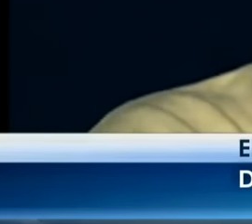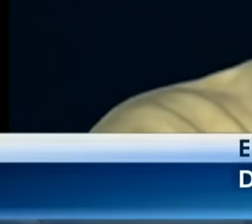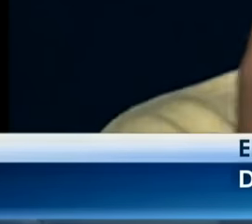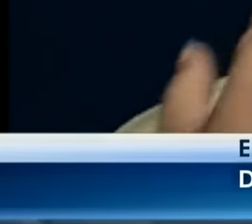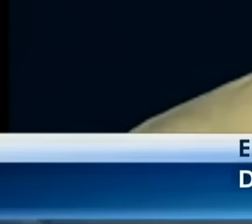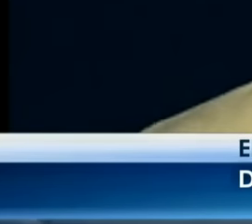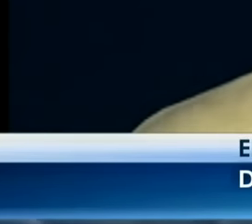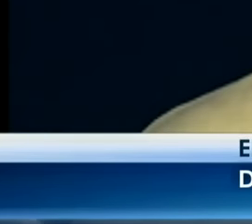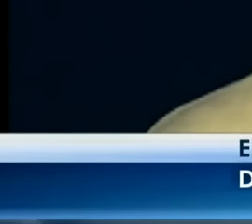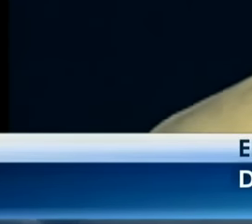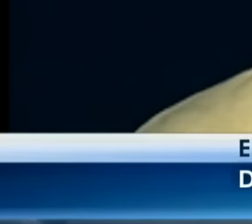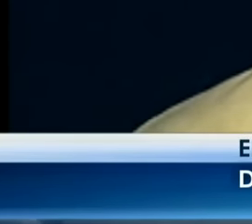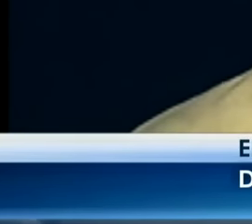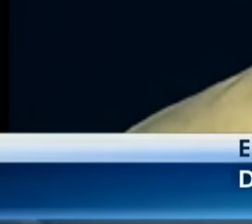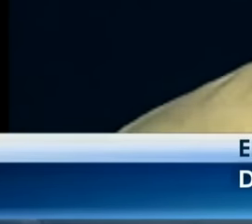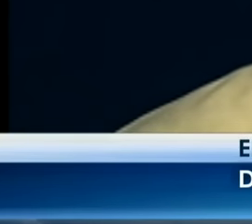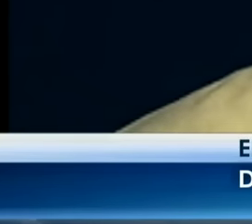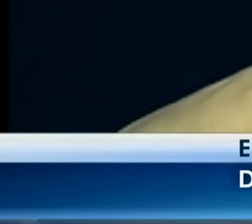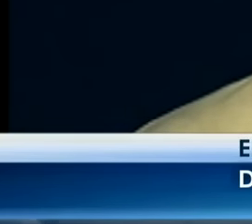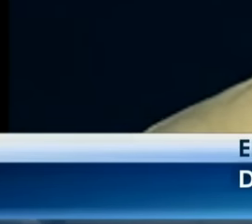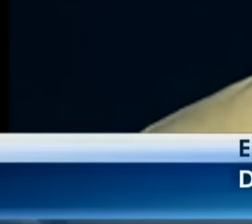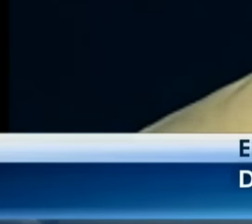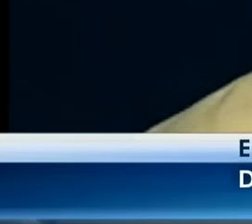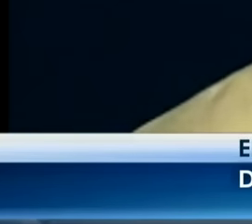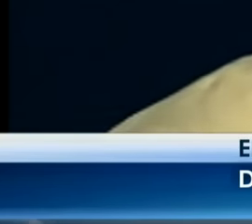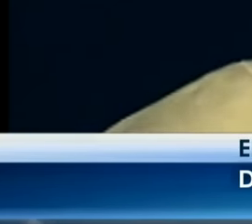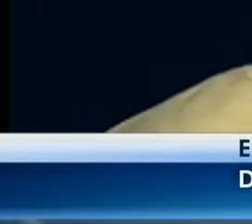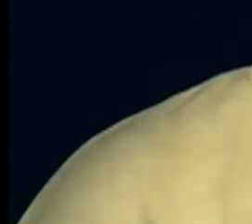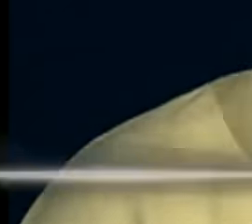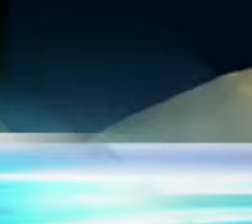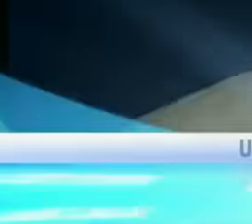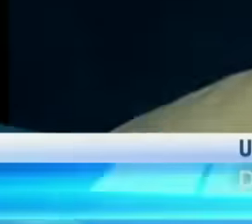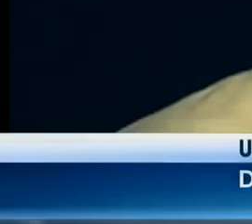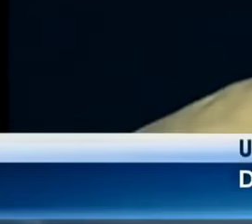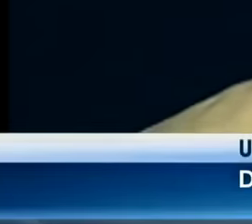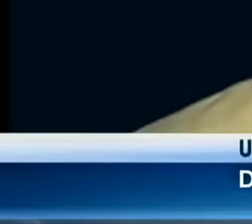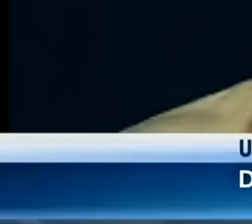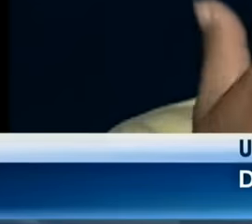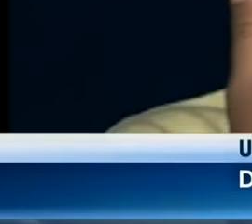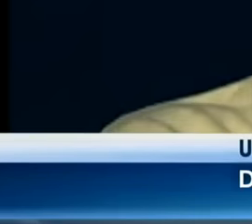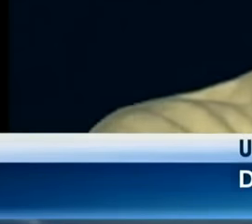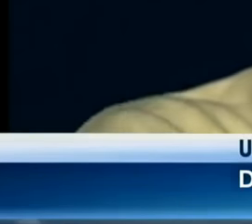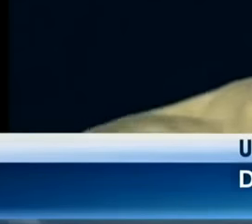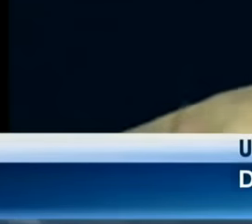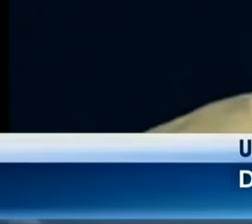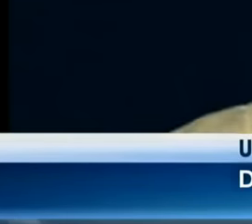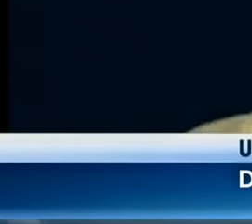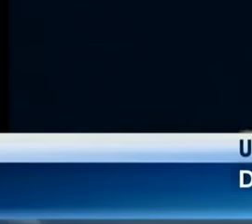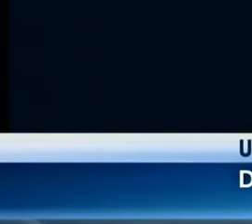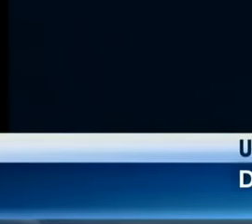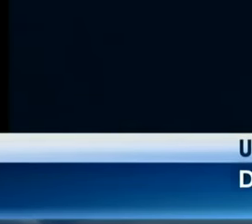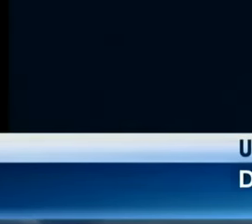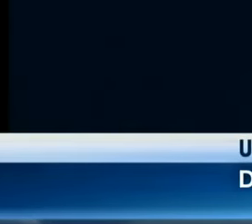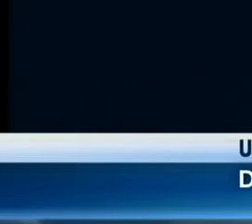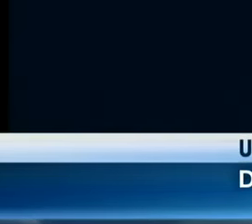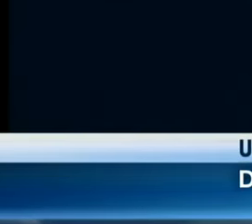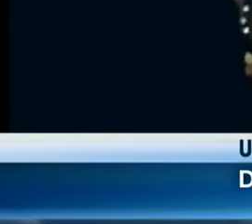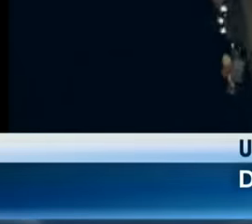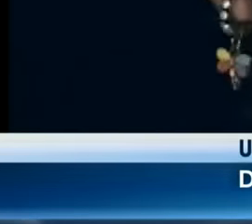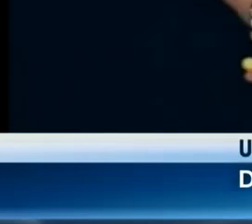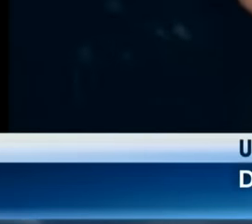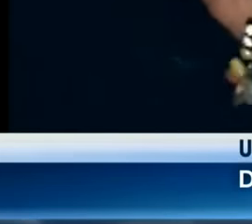A mí me da pánico volverlo a recordar, porque para mí fue algo como